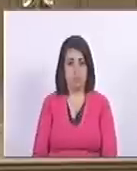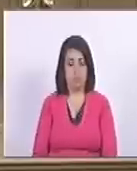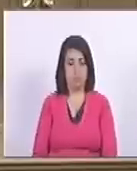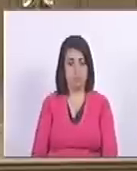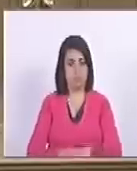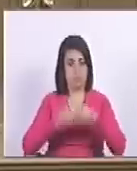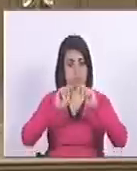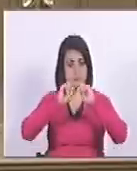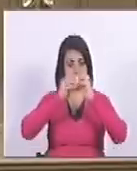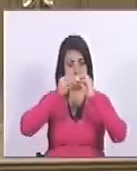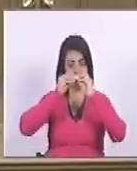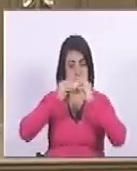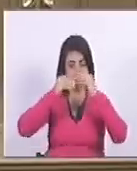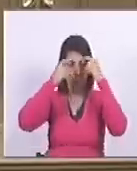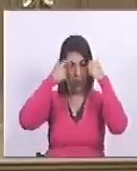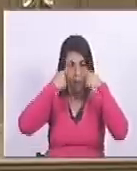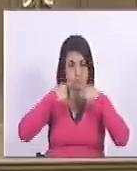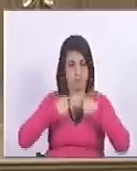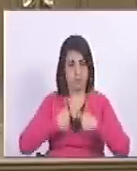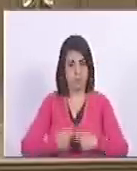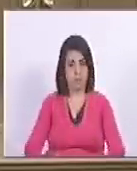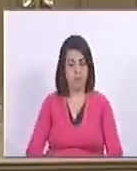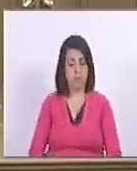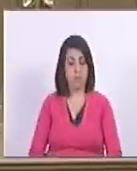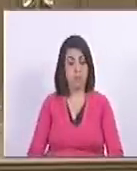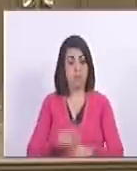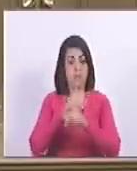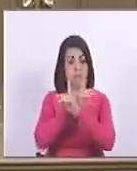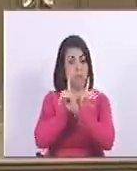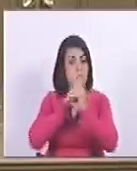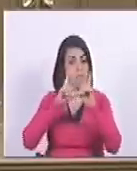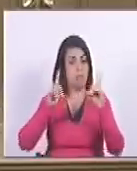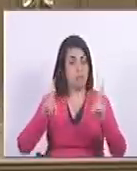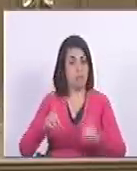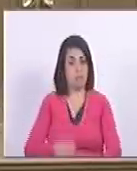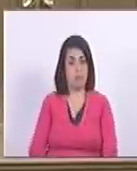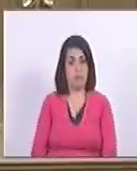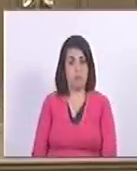traje venerable de insignes demócratas,